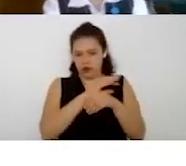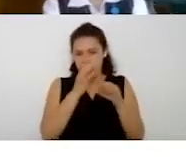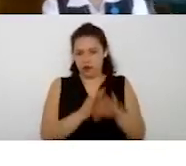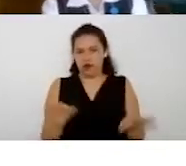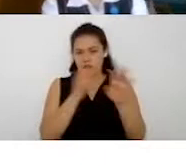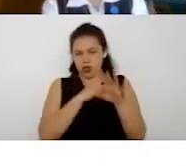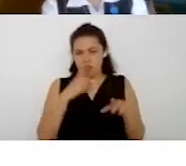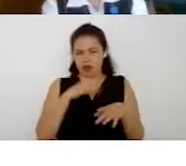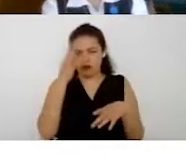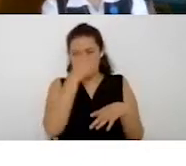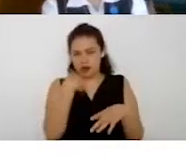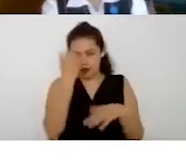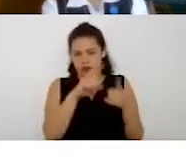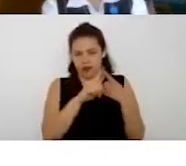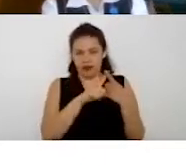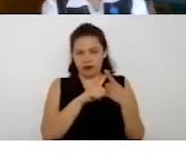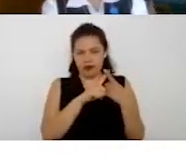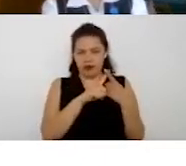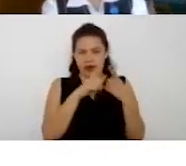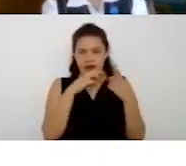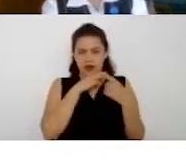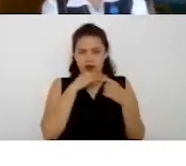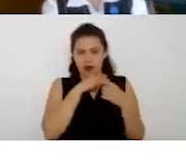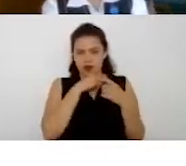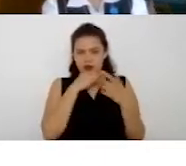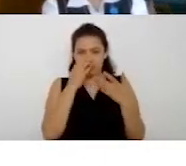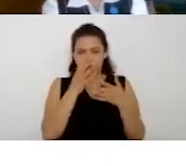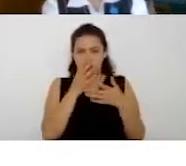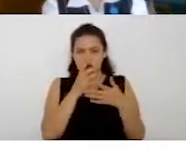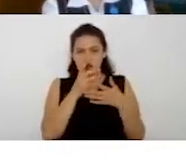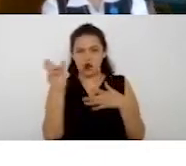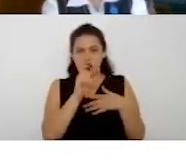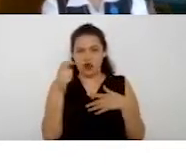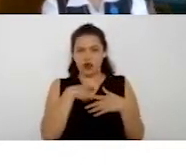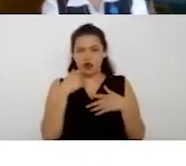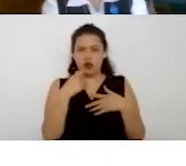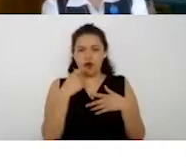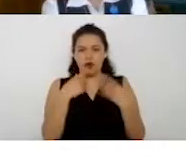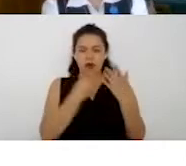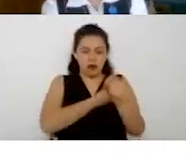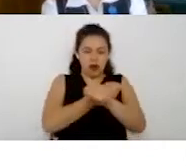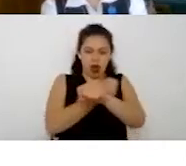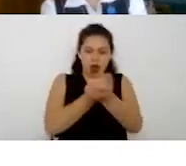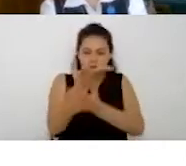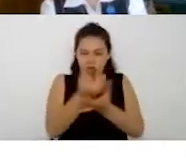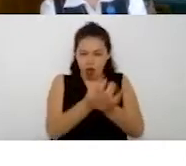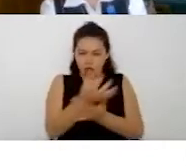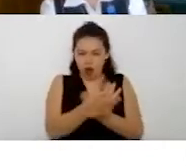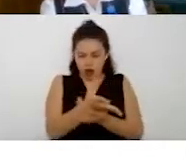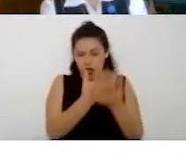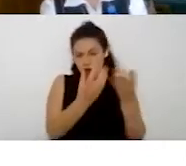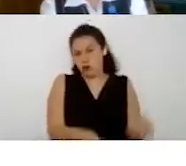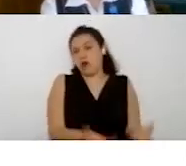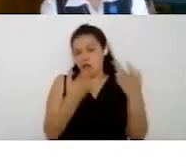La primera es la velocidad con la que está saliendo el fluido. Es decir, qué tan rápido esa persona se está